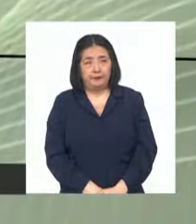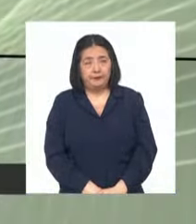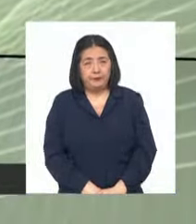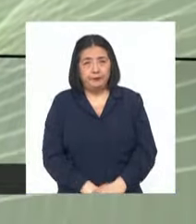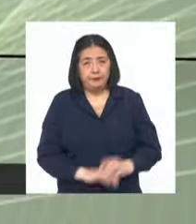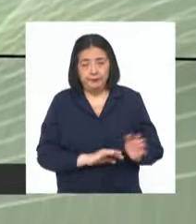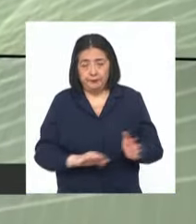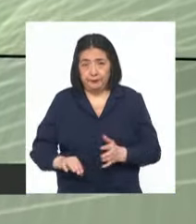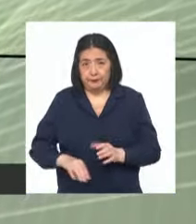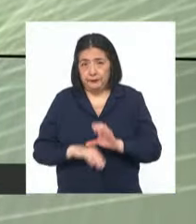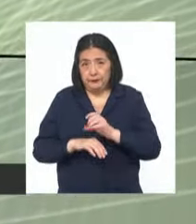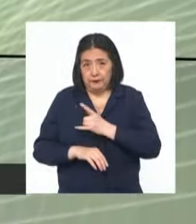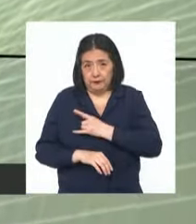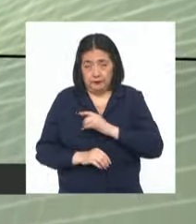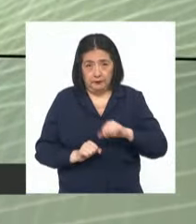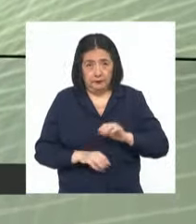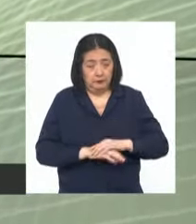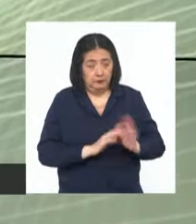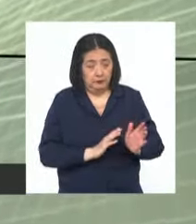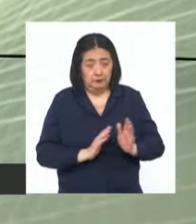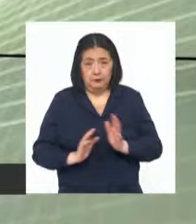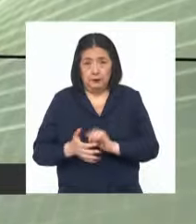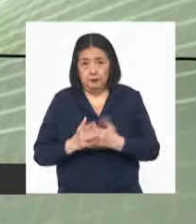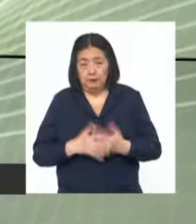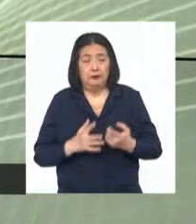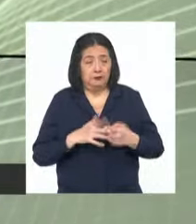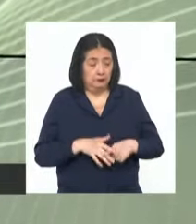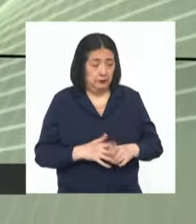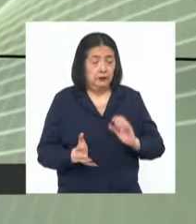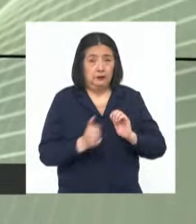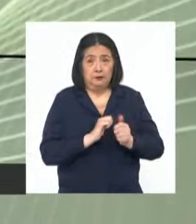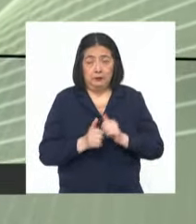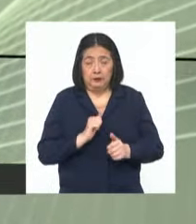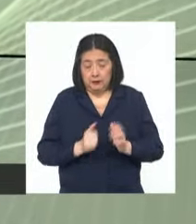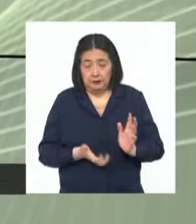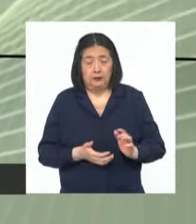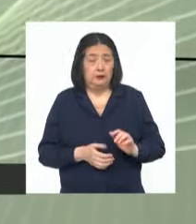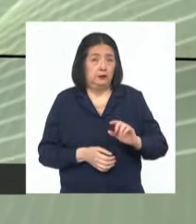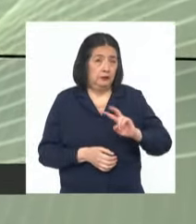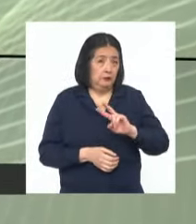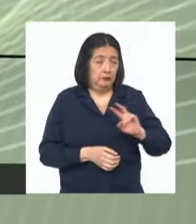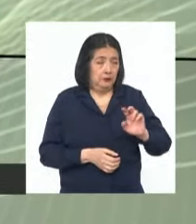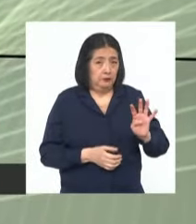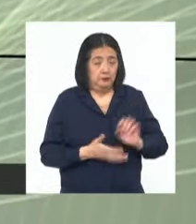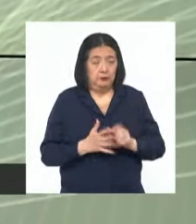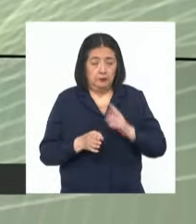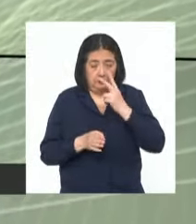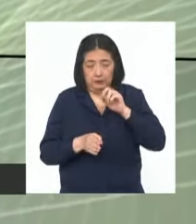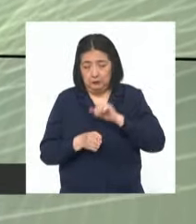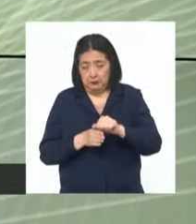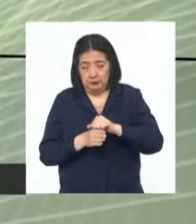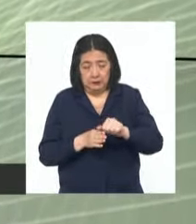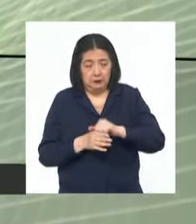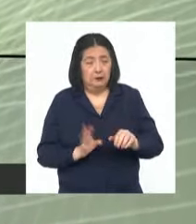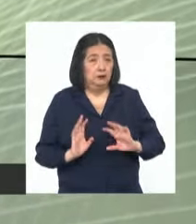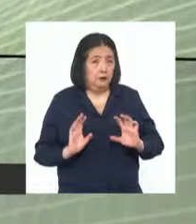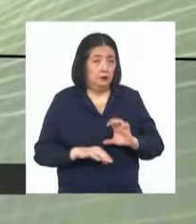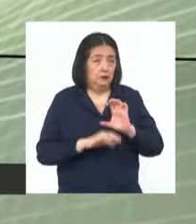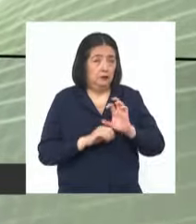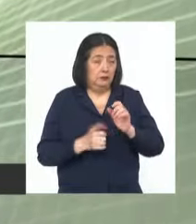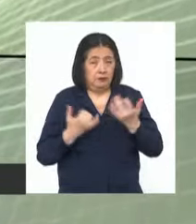Y Universitario de Deportes sigue su preparación de cara al debut en la Liga 1 2024. Veamos detalles de los trabajos en tienda Merengue, que